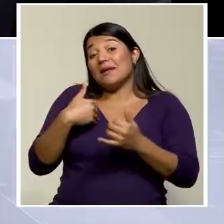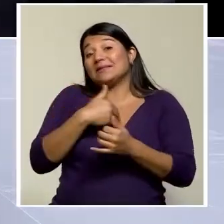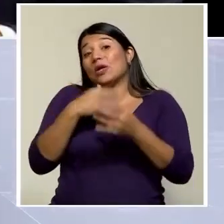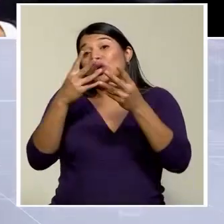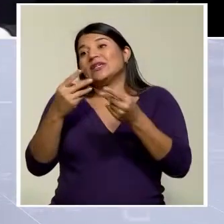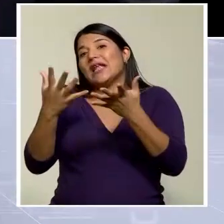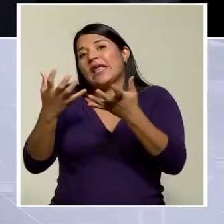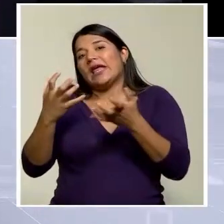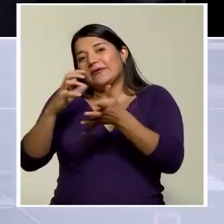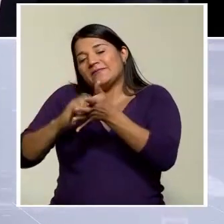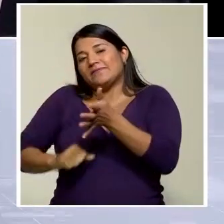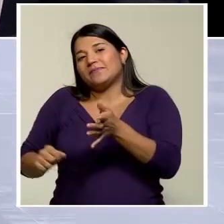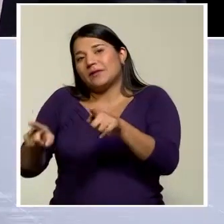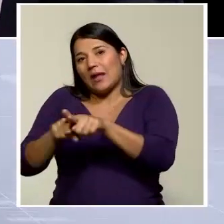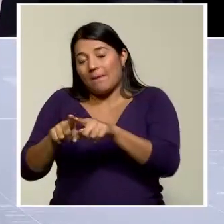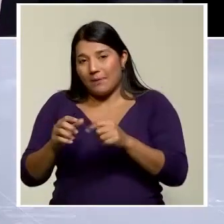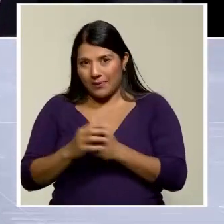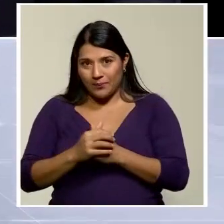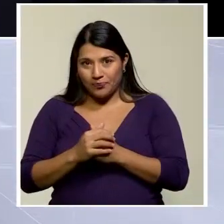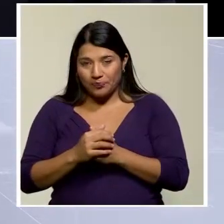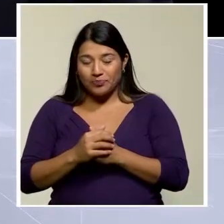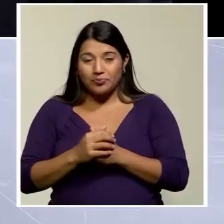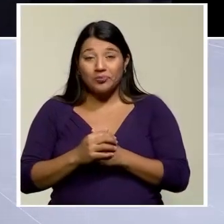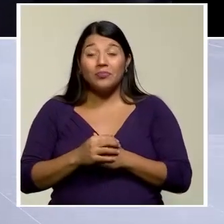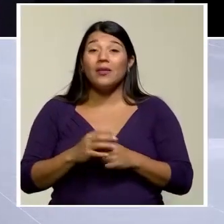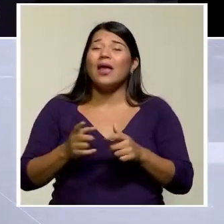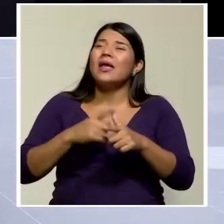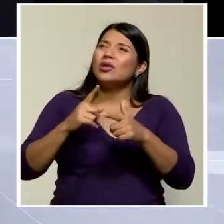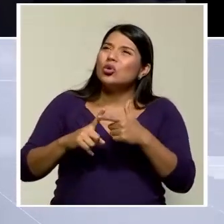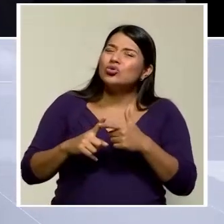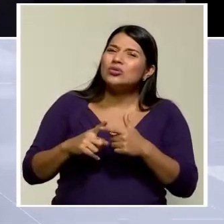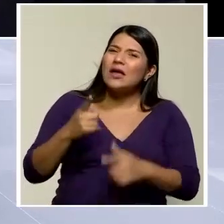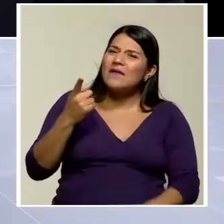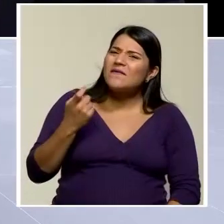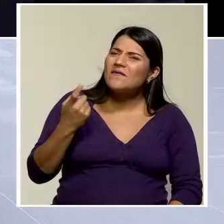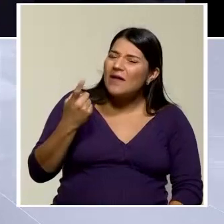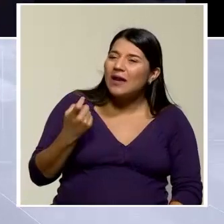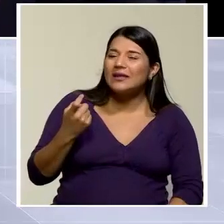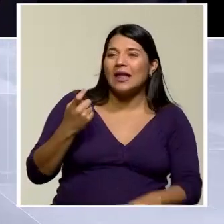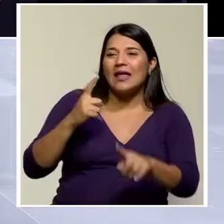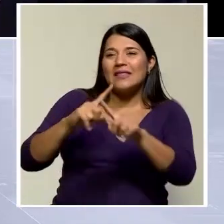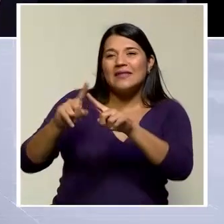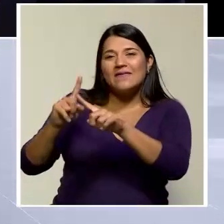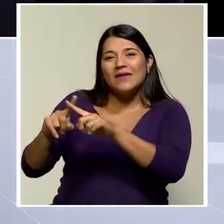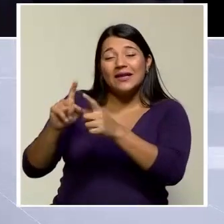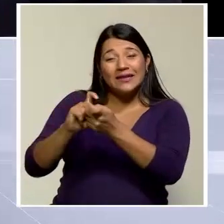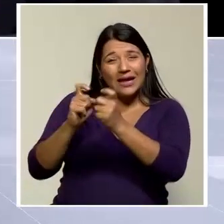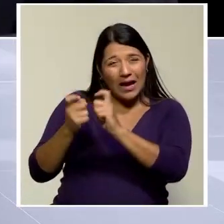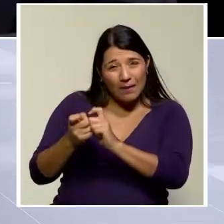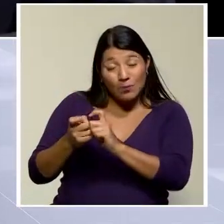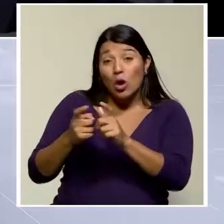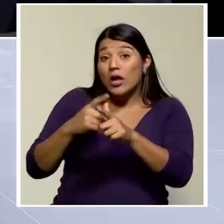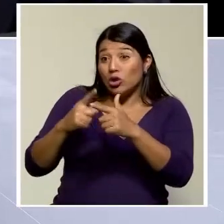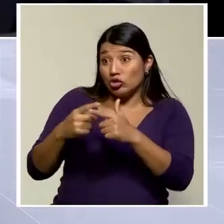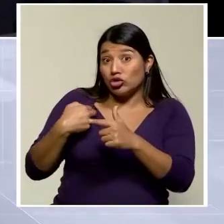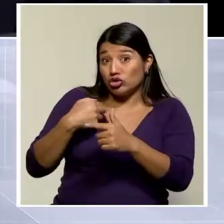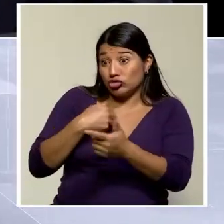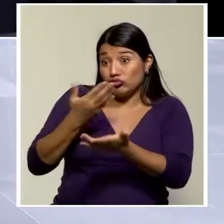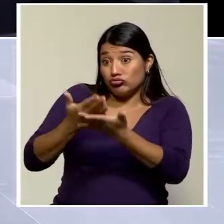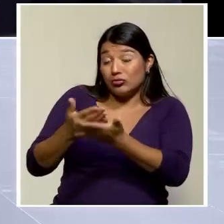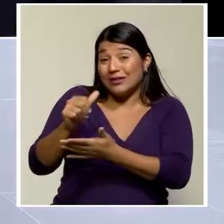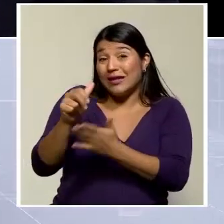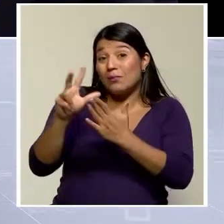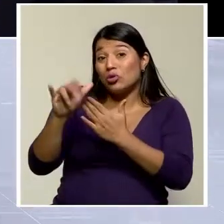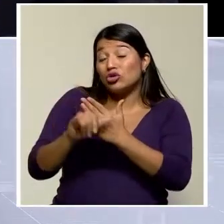Hacienda, Alián, anda con eso. Entonces, hace falta una serie de reformas. Hay al menos 10 proyectos de ley que están puestos sobre la mesa de la